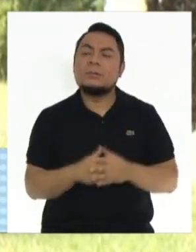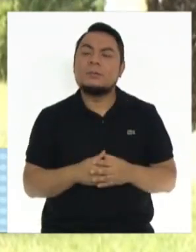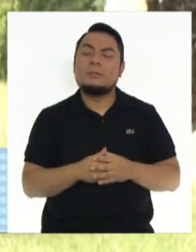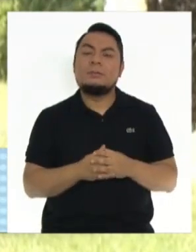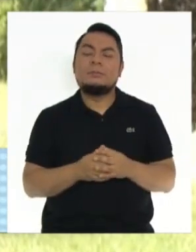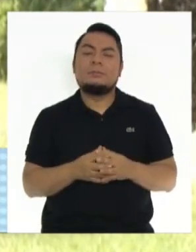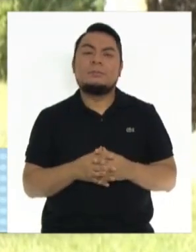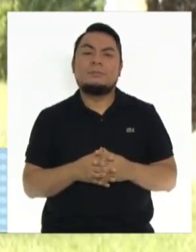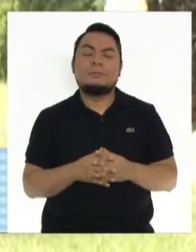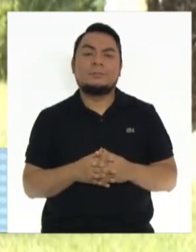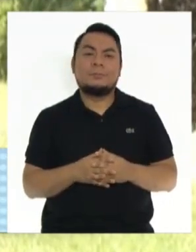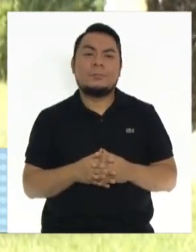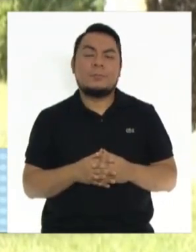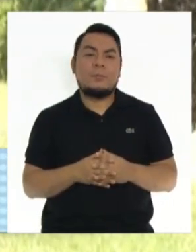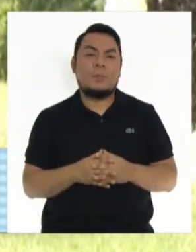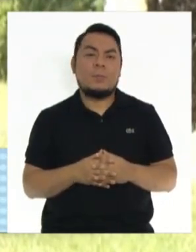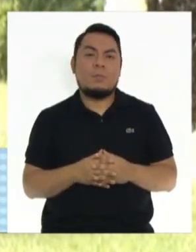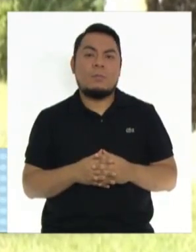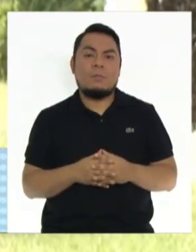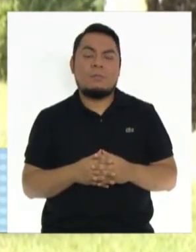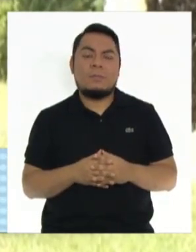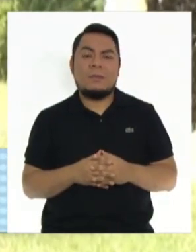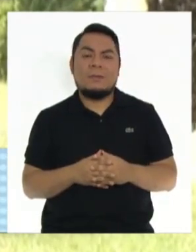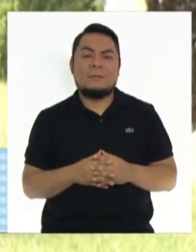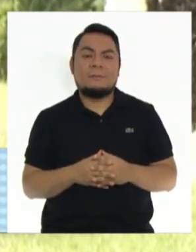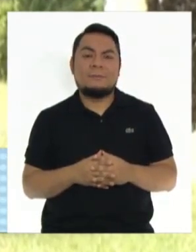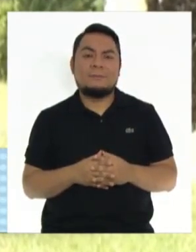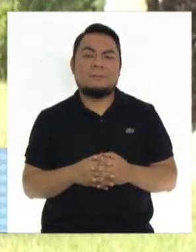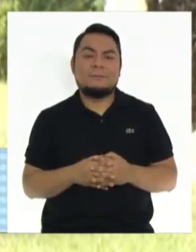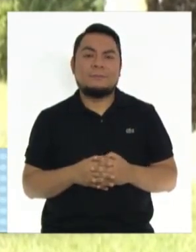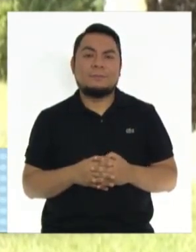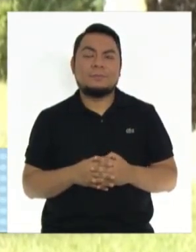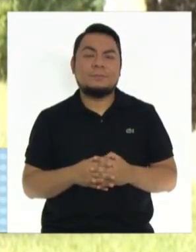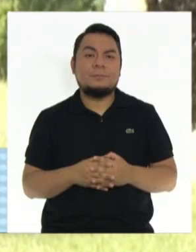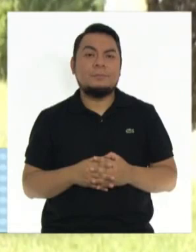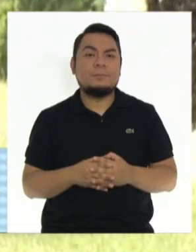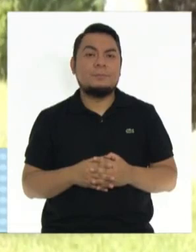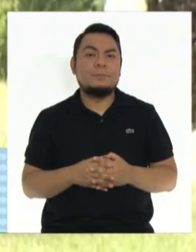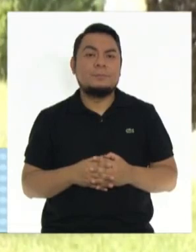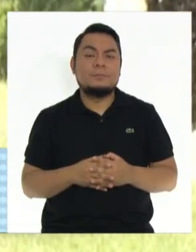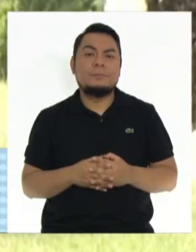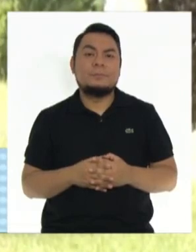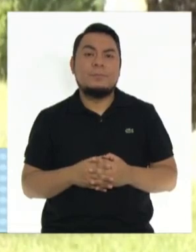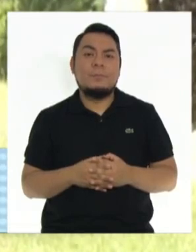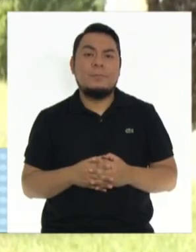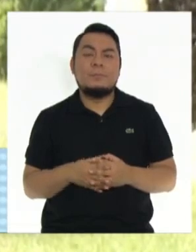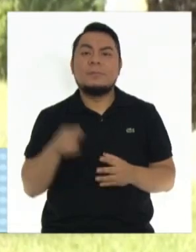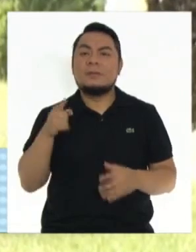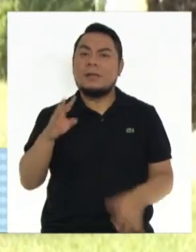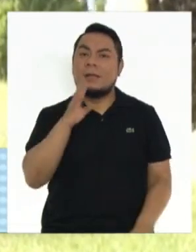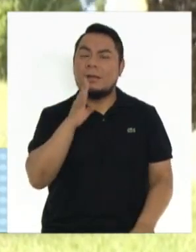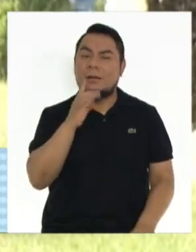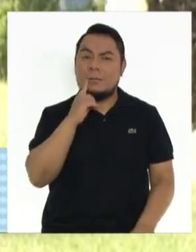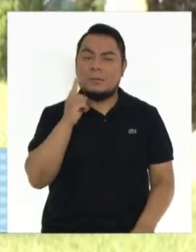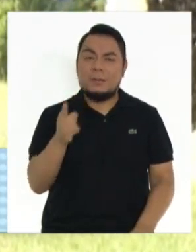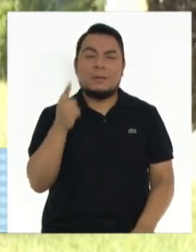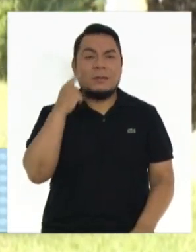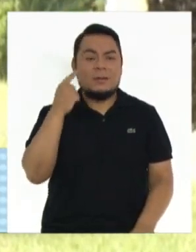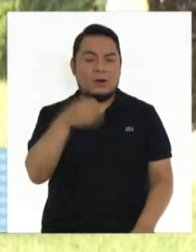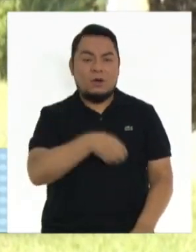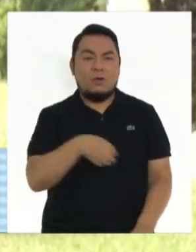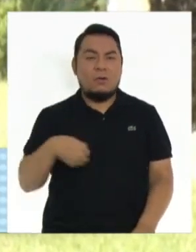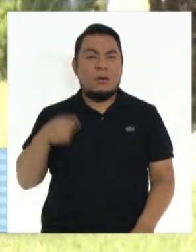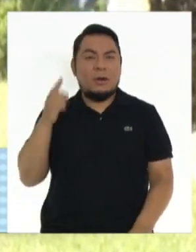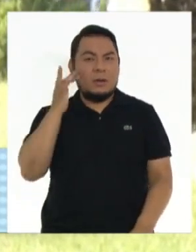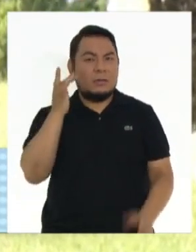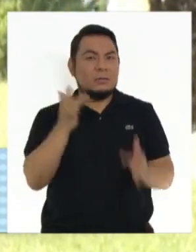Sí, el alcalde se refería a una pregunta hecha por este equipo respecto a las declaraciones del congresista electo Guillermo Bermejo,